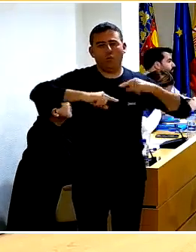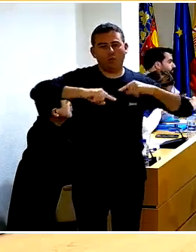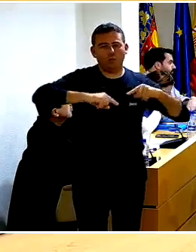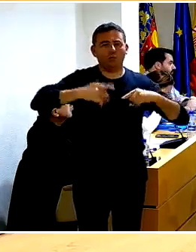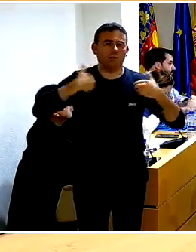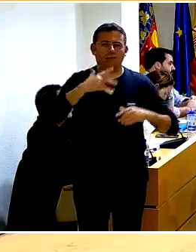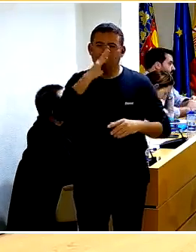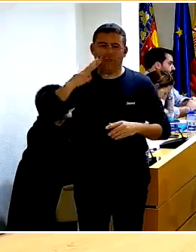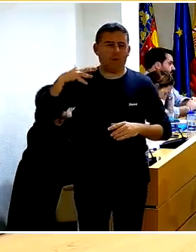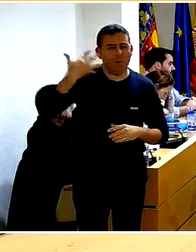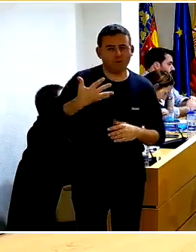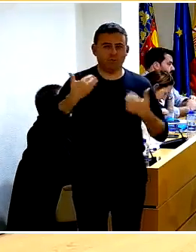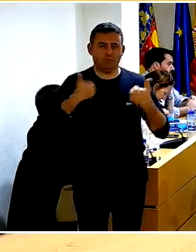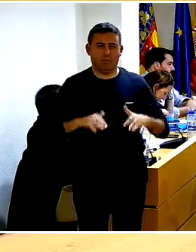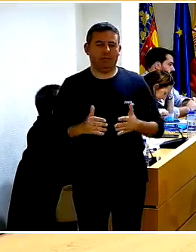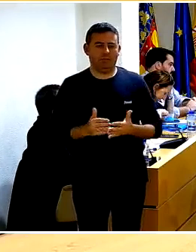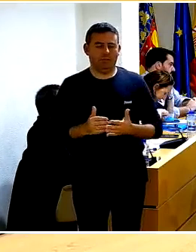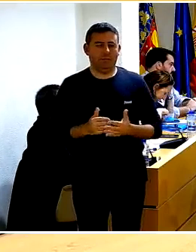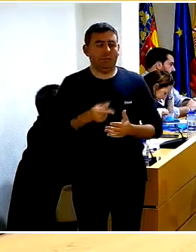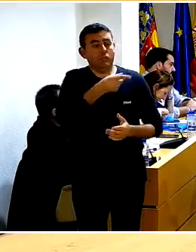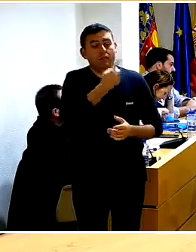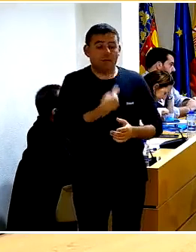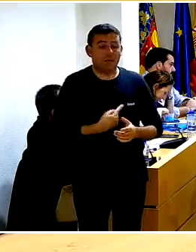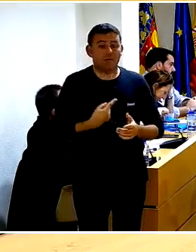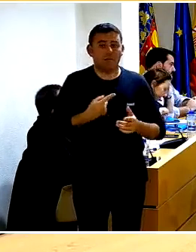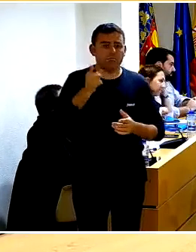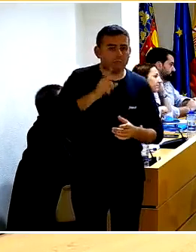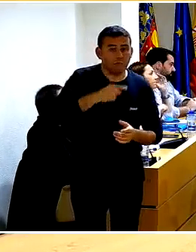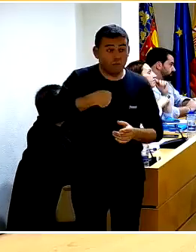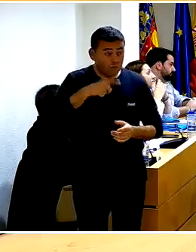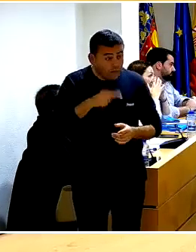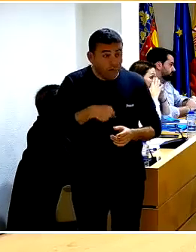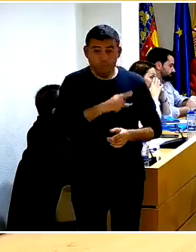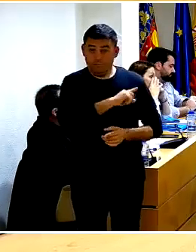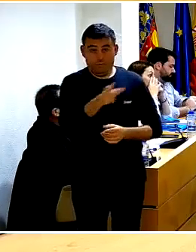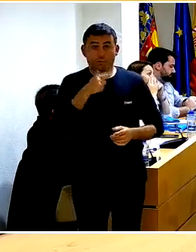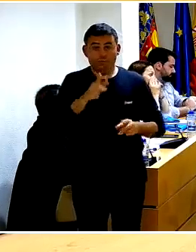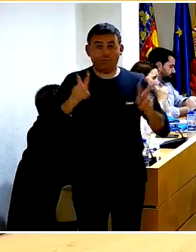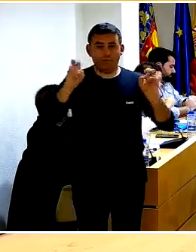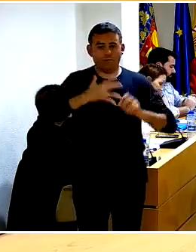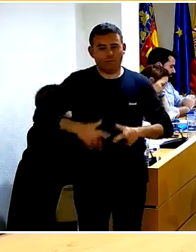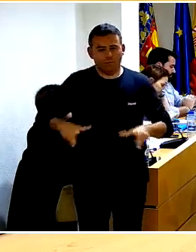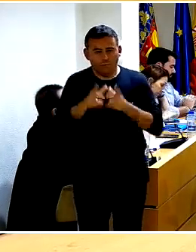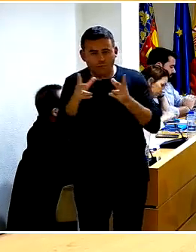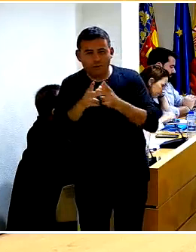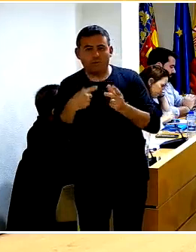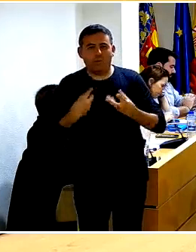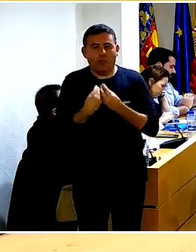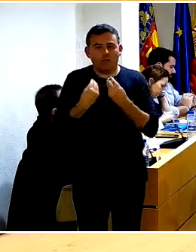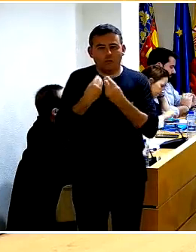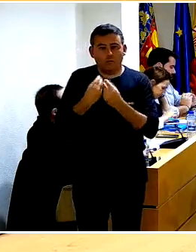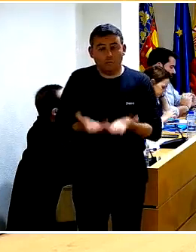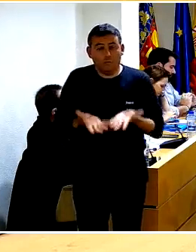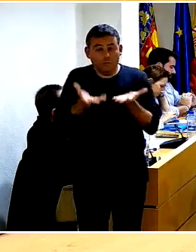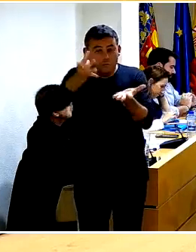datos falsos, porque el dato que he utilizado en bienestar social no es un dato que me invento, es un dato absolutamente